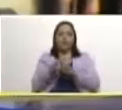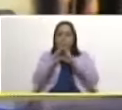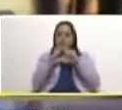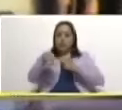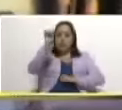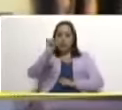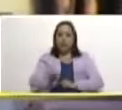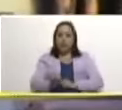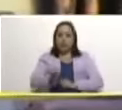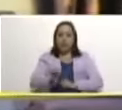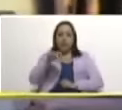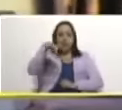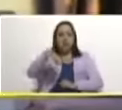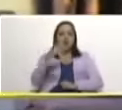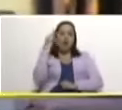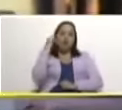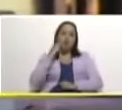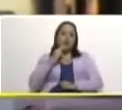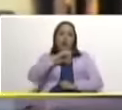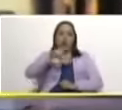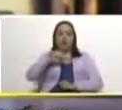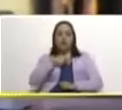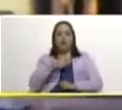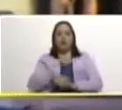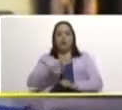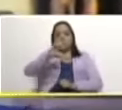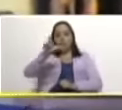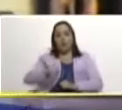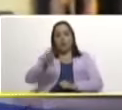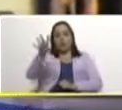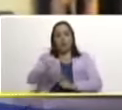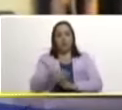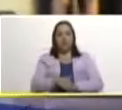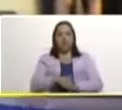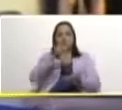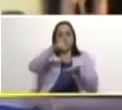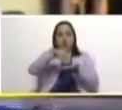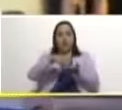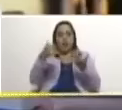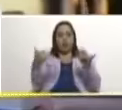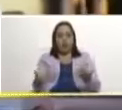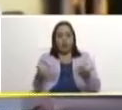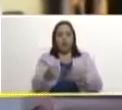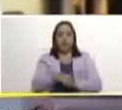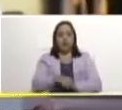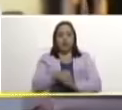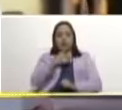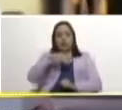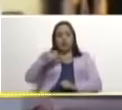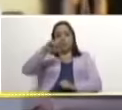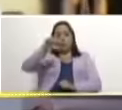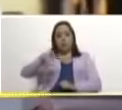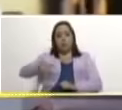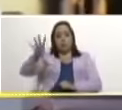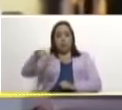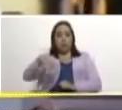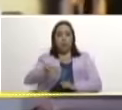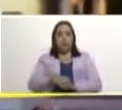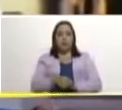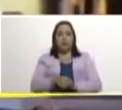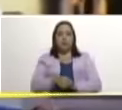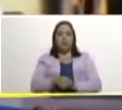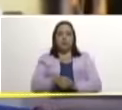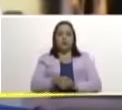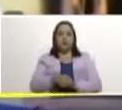sur del Estado Bolívar y de nuestra Guayana Esequiba, presente nuestra Guayana Esequiba y la fuerza de su